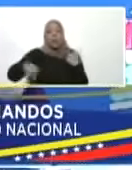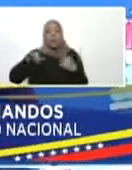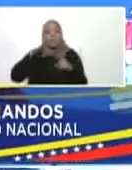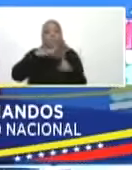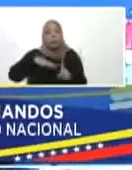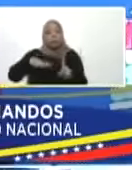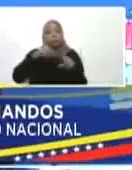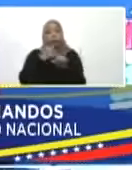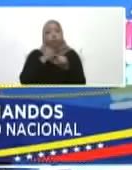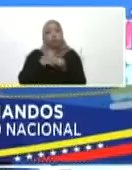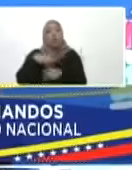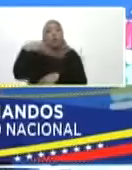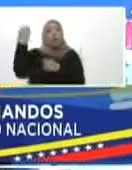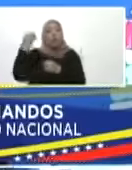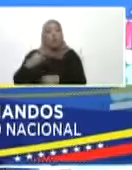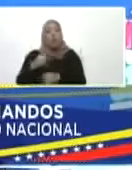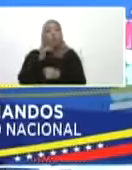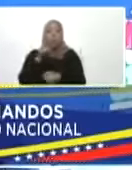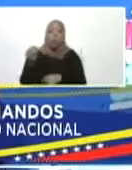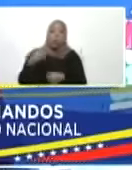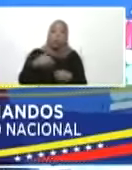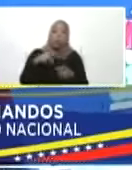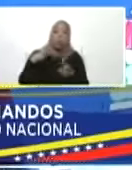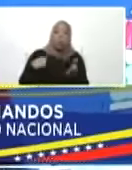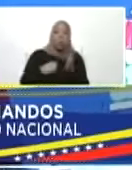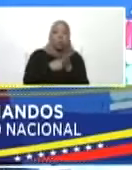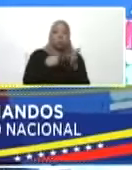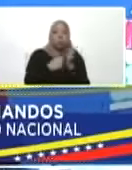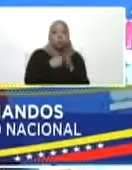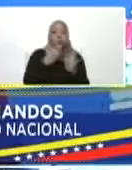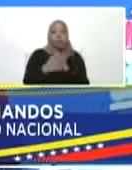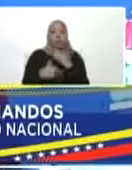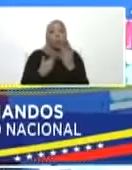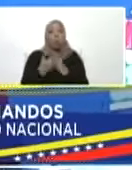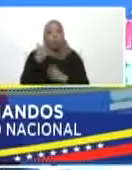manipulable, títere, subordinado, arrodillado.